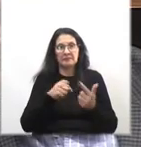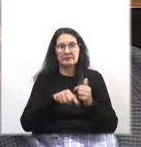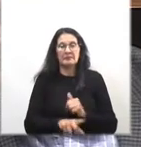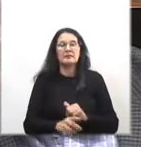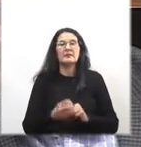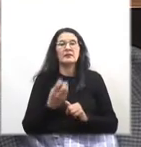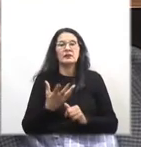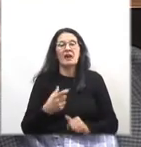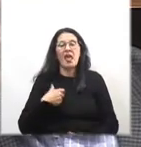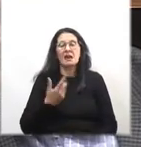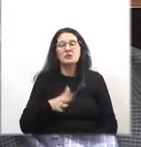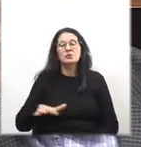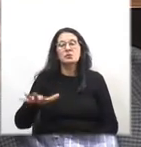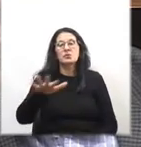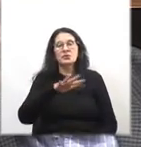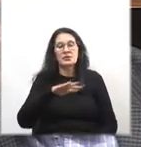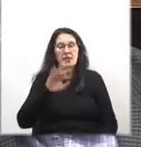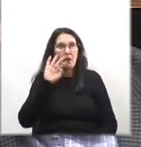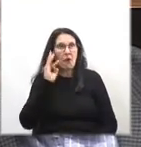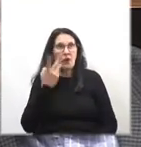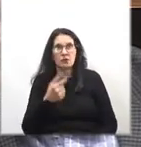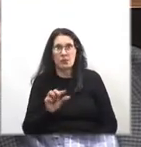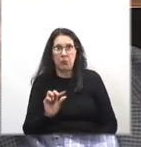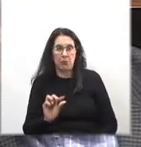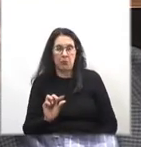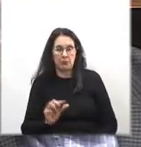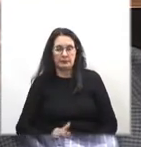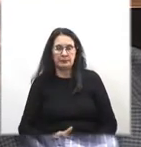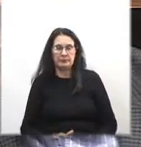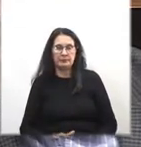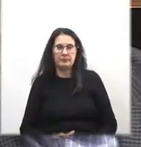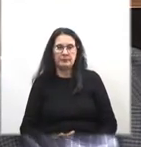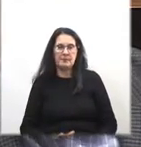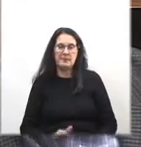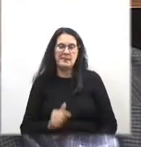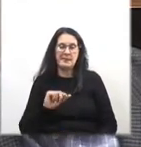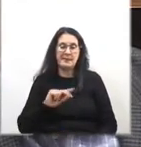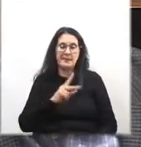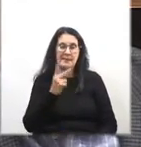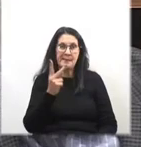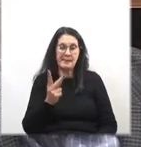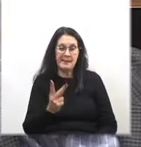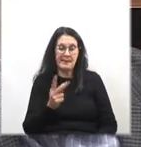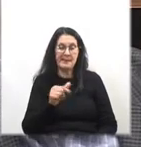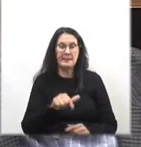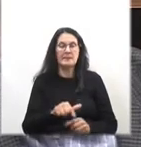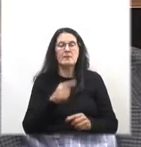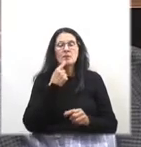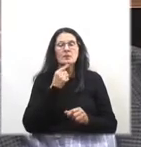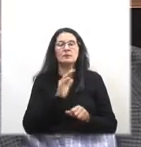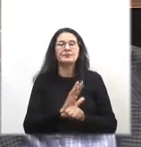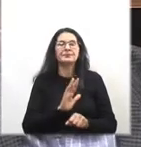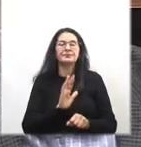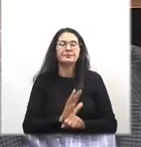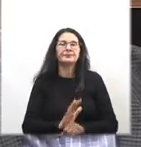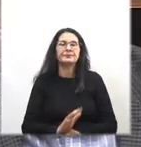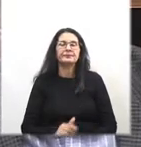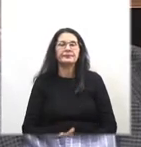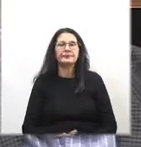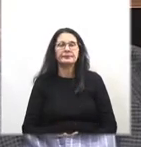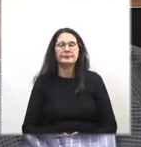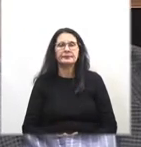la cual la sociedad conoce muy poco. En segundo lugar, y vinculado también con esto, señor presidente,